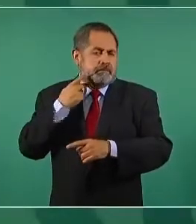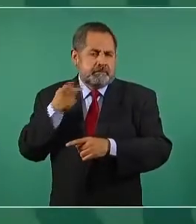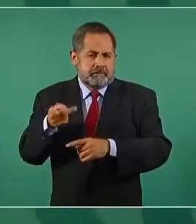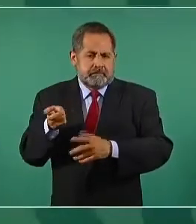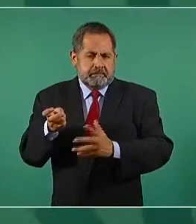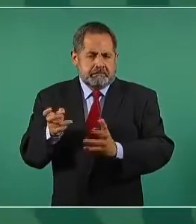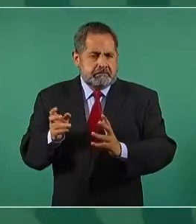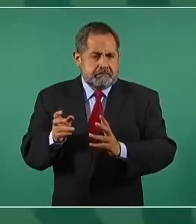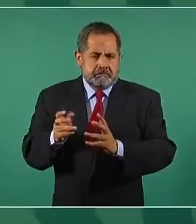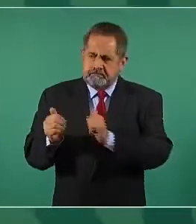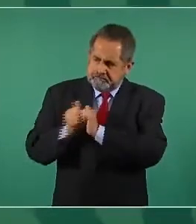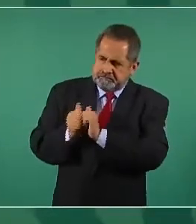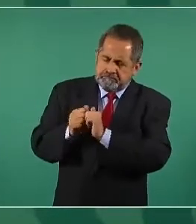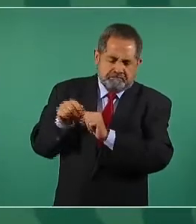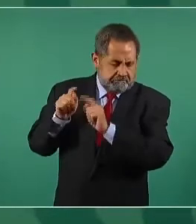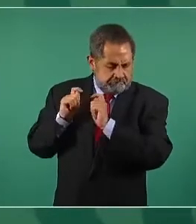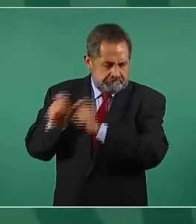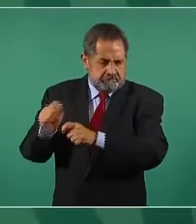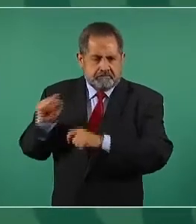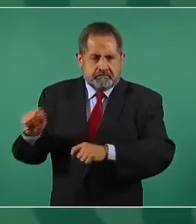políticas.